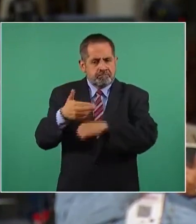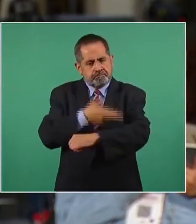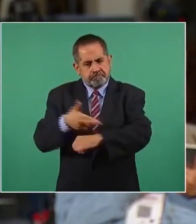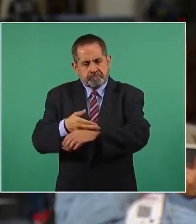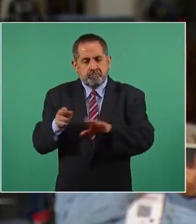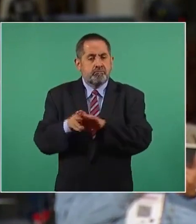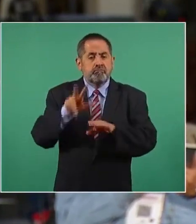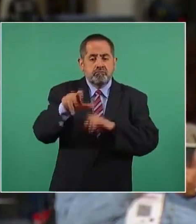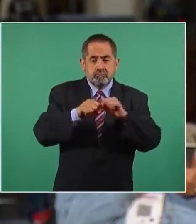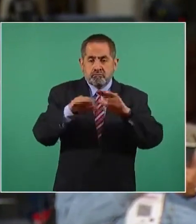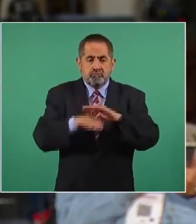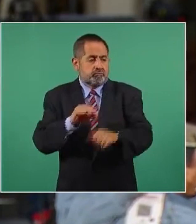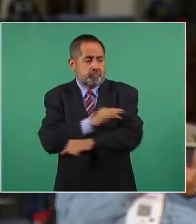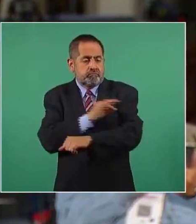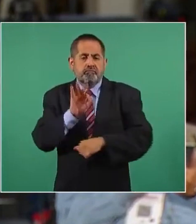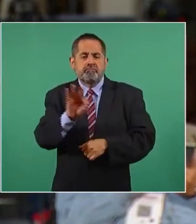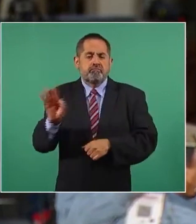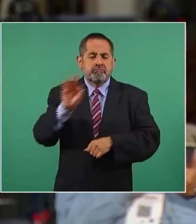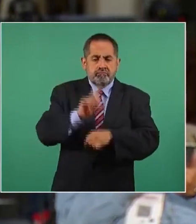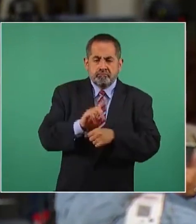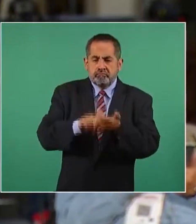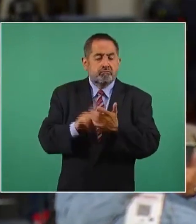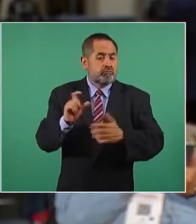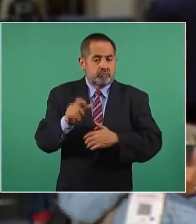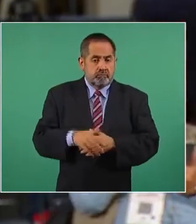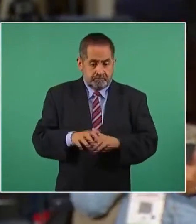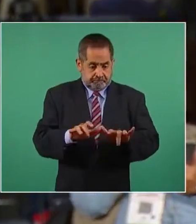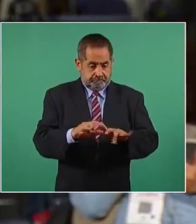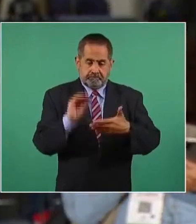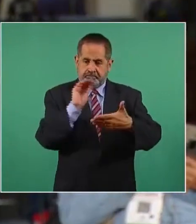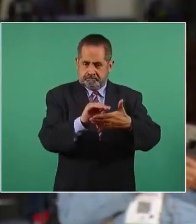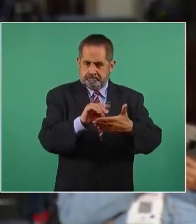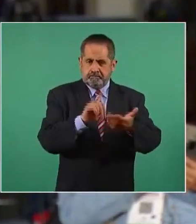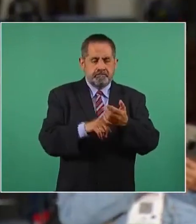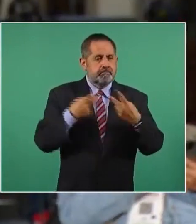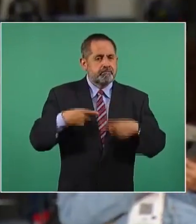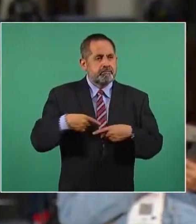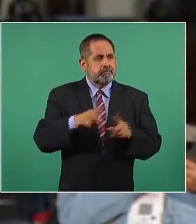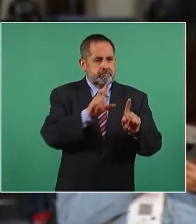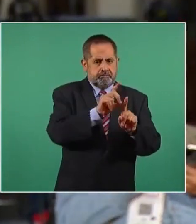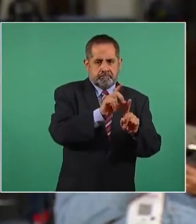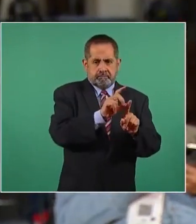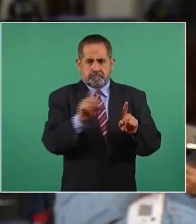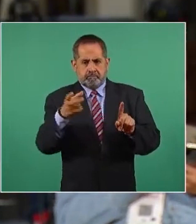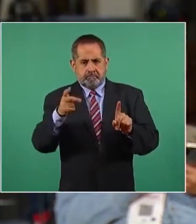edad, si habrá alguna fecha, y también preguntarle si ya inició el registro para las personas de entre 30 y 39 años. También preguntar